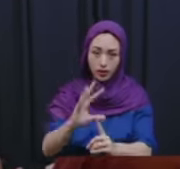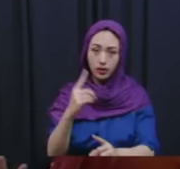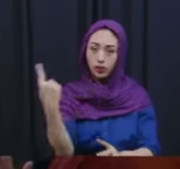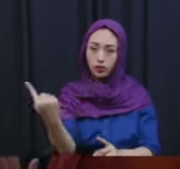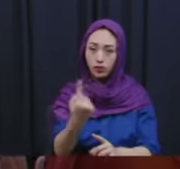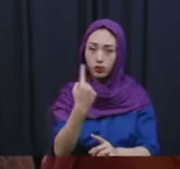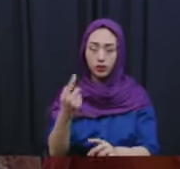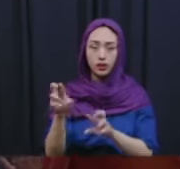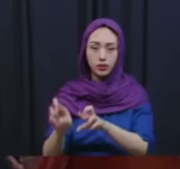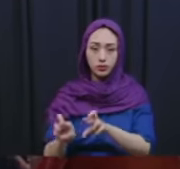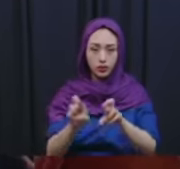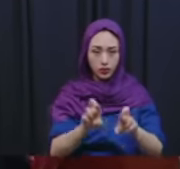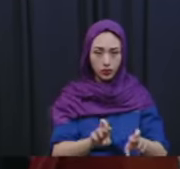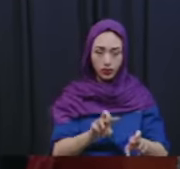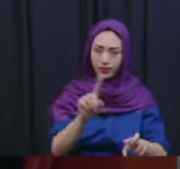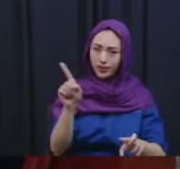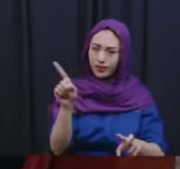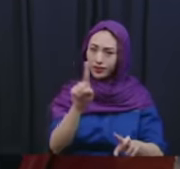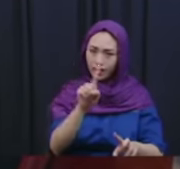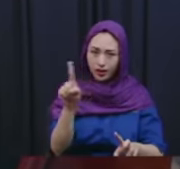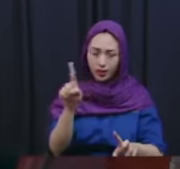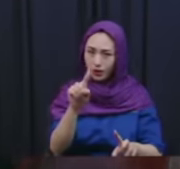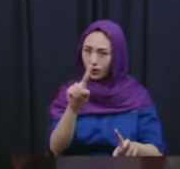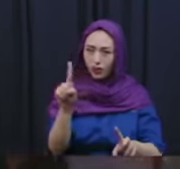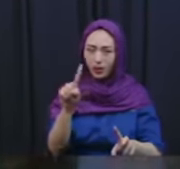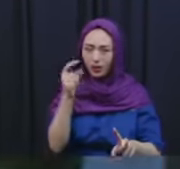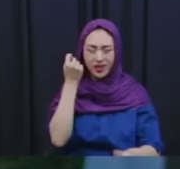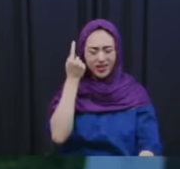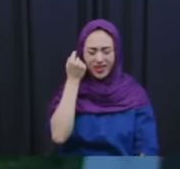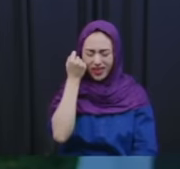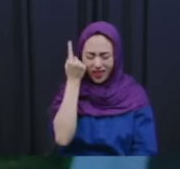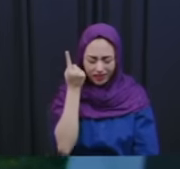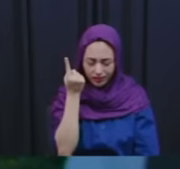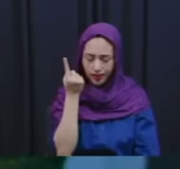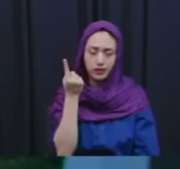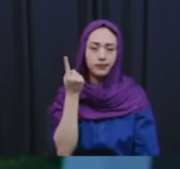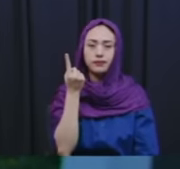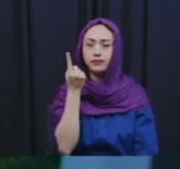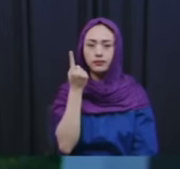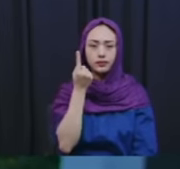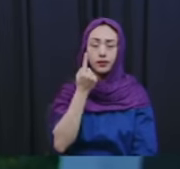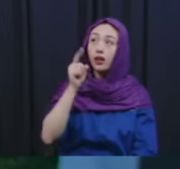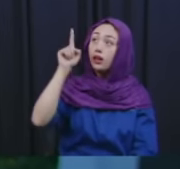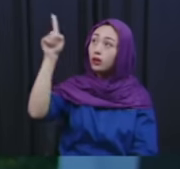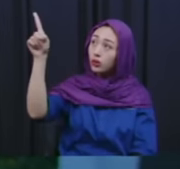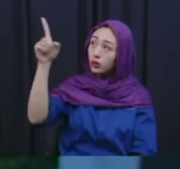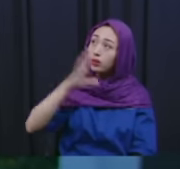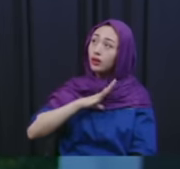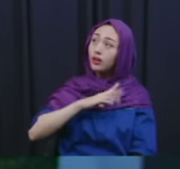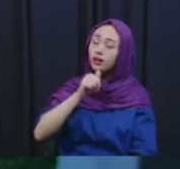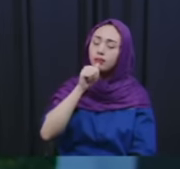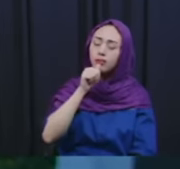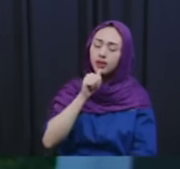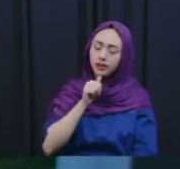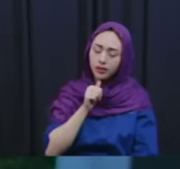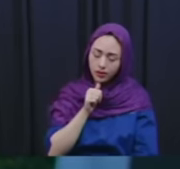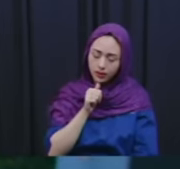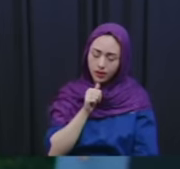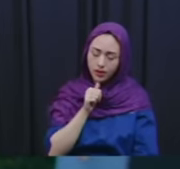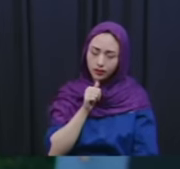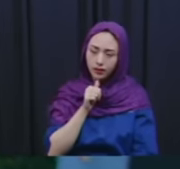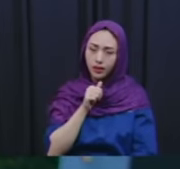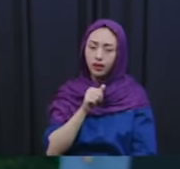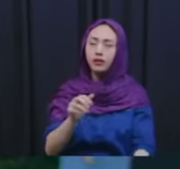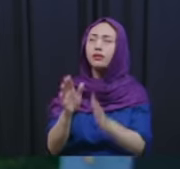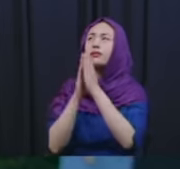que aún no han querido comprender esta situación y así como has tenido paciencia con nosotros señor te